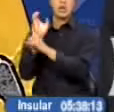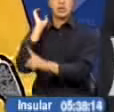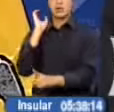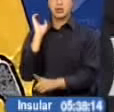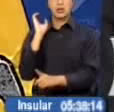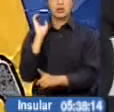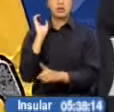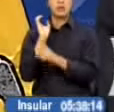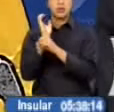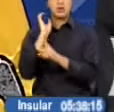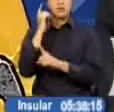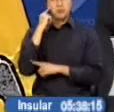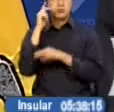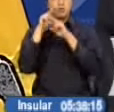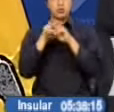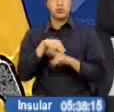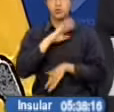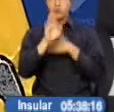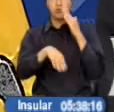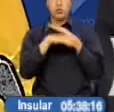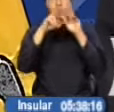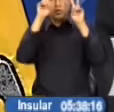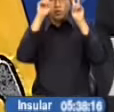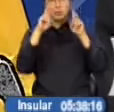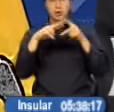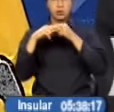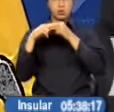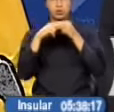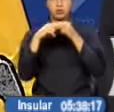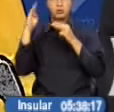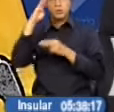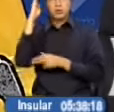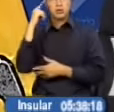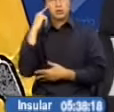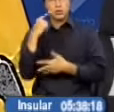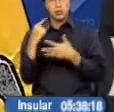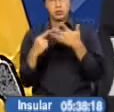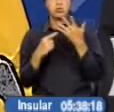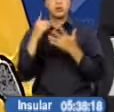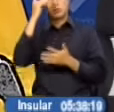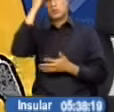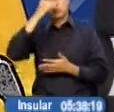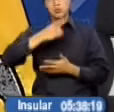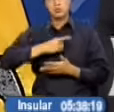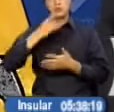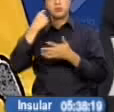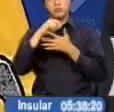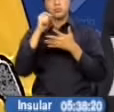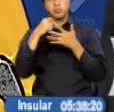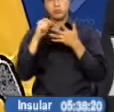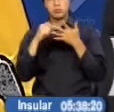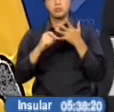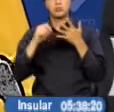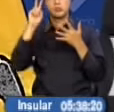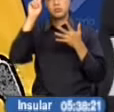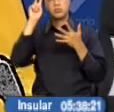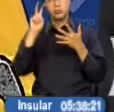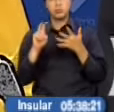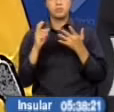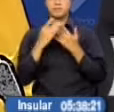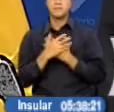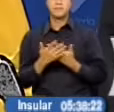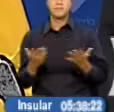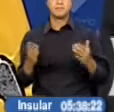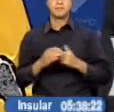vamos a revisar todos los aspectos de la relación bilateral y tomaremos decisiones sobre cada uno de estos aspectos en función